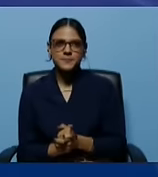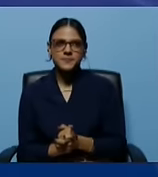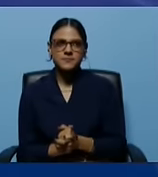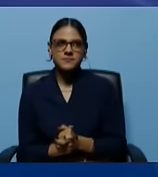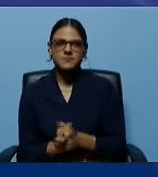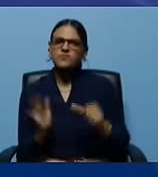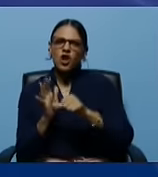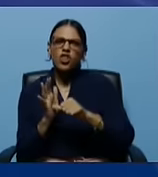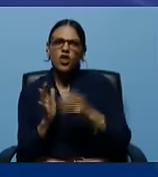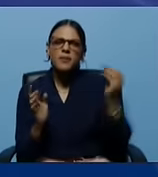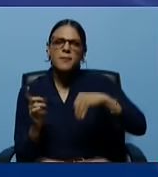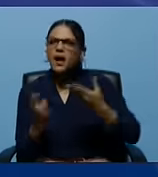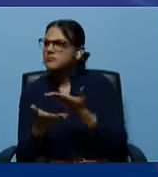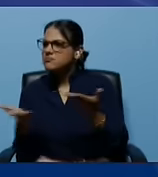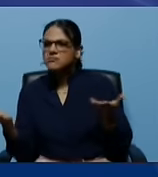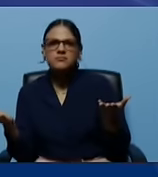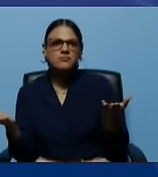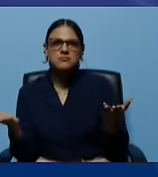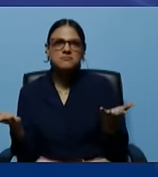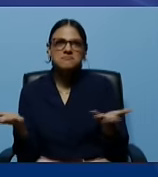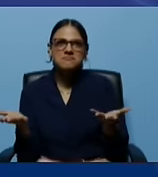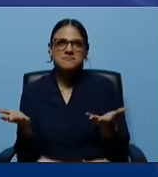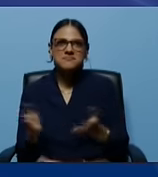¿Dónde más?